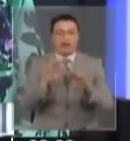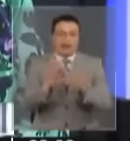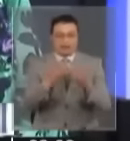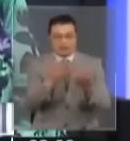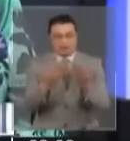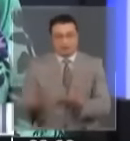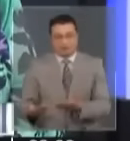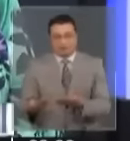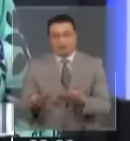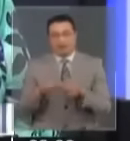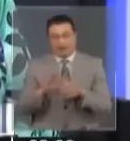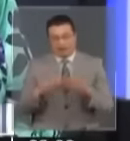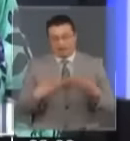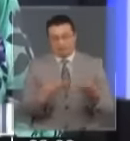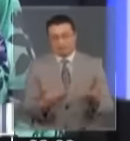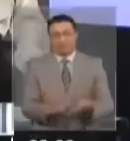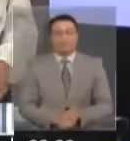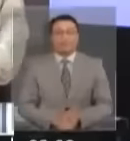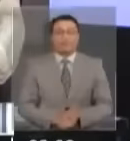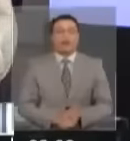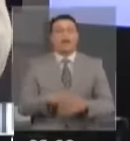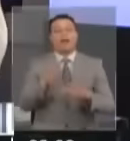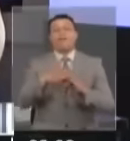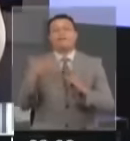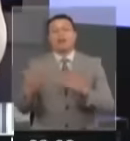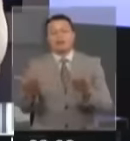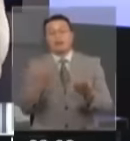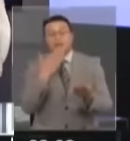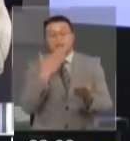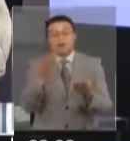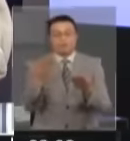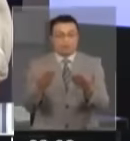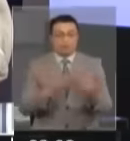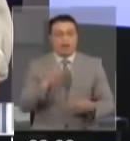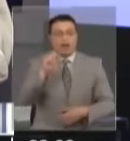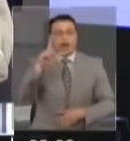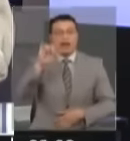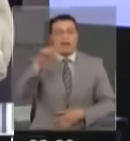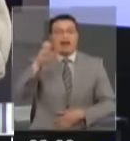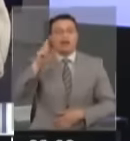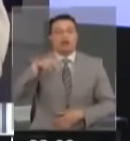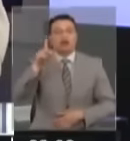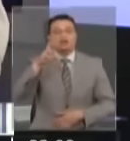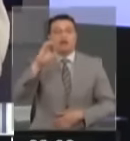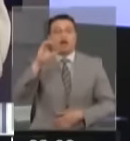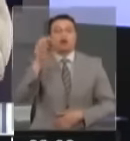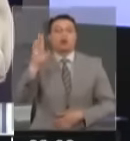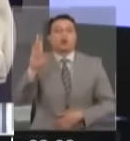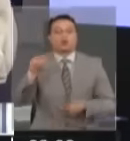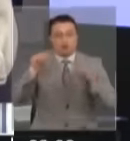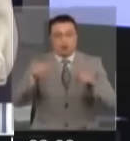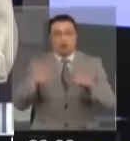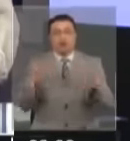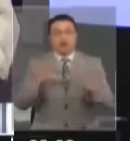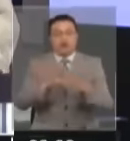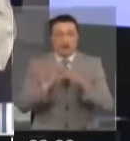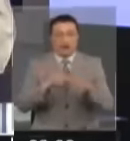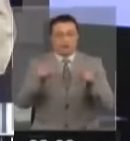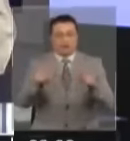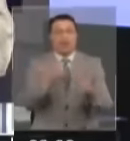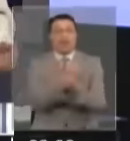Buenas noches, gracias por la invitación. Y finalmente le damos la bienvenida también a Alejandro Sacur. Muchísimas gracias por estar aquí. Él